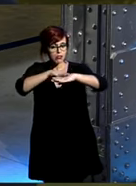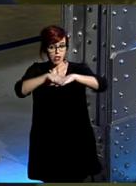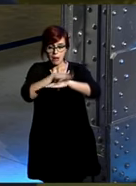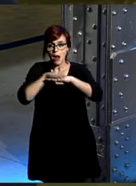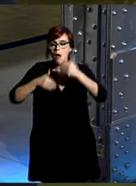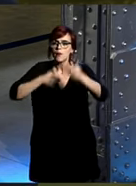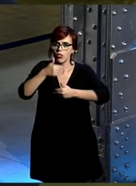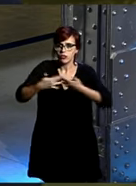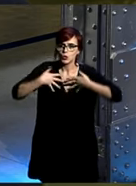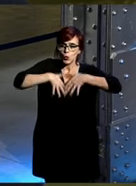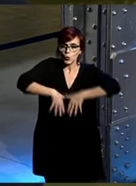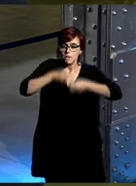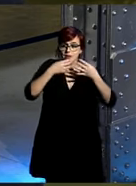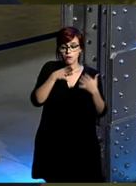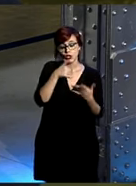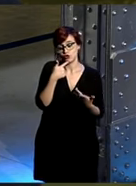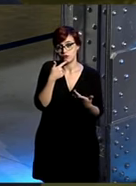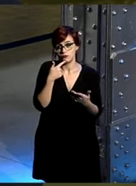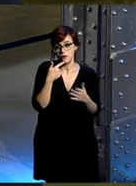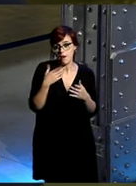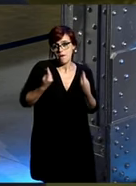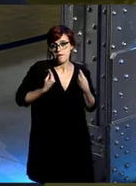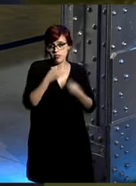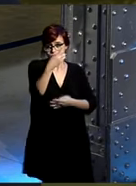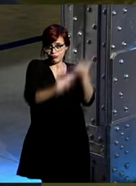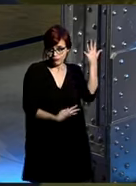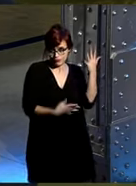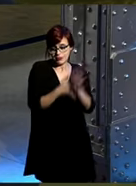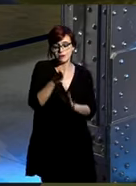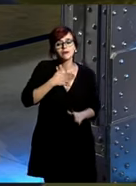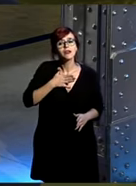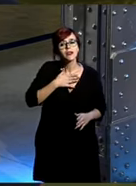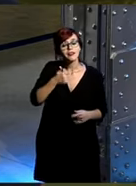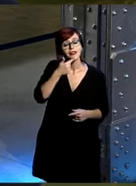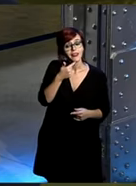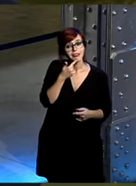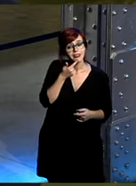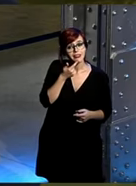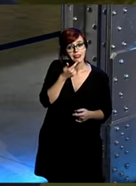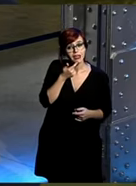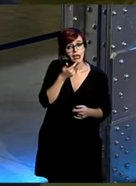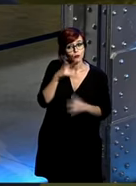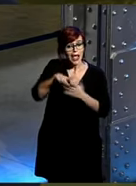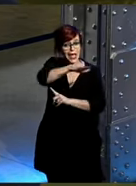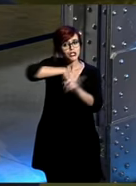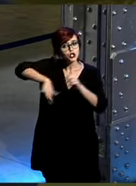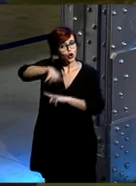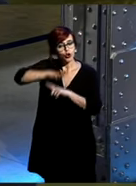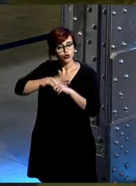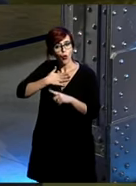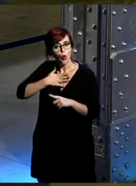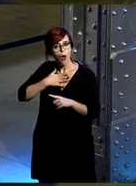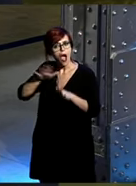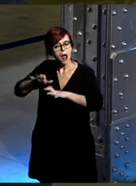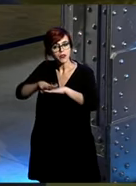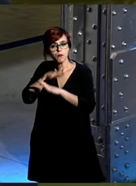del proceso. Y ahí recurro a mi biografía. Yo, sinceramente, cuando decía en un entorno que yo aprendí mucho es como